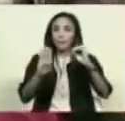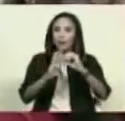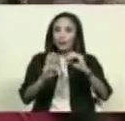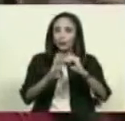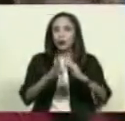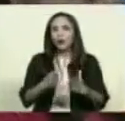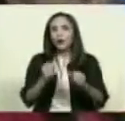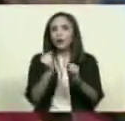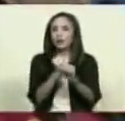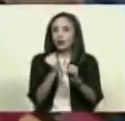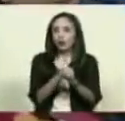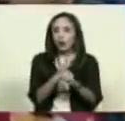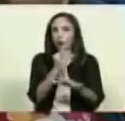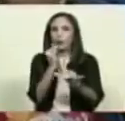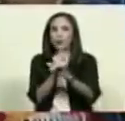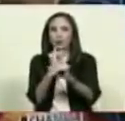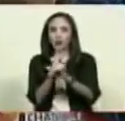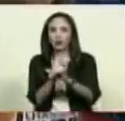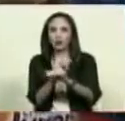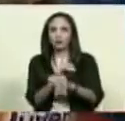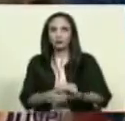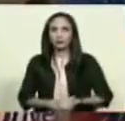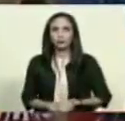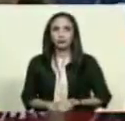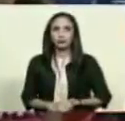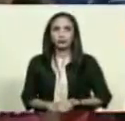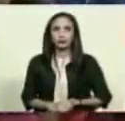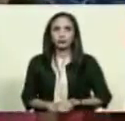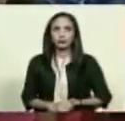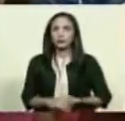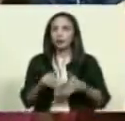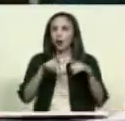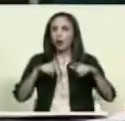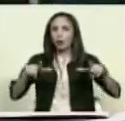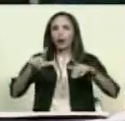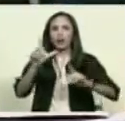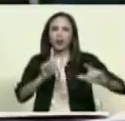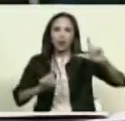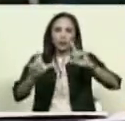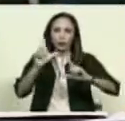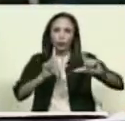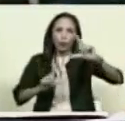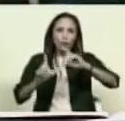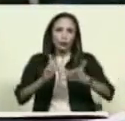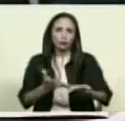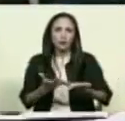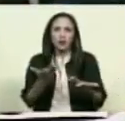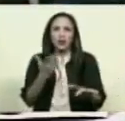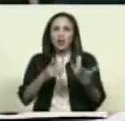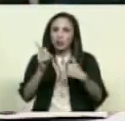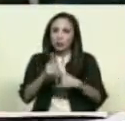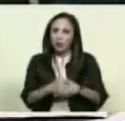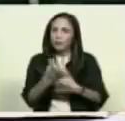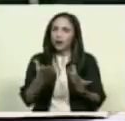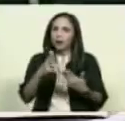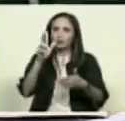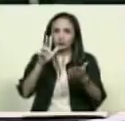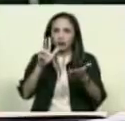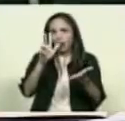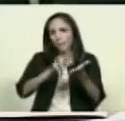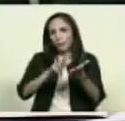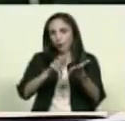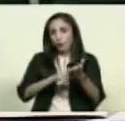Digital. Ya inauguramos la primera granja laboratorio, que es una especie de Petroescuela para la juventud venezolana, y usted nos aprobó recursos